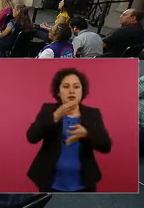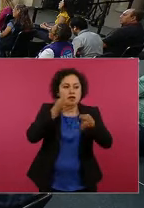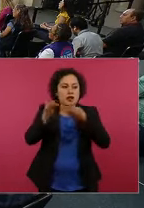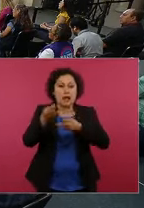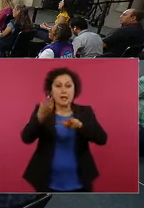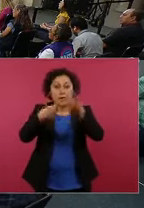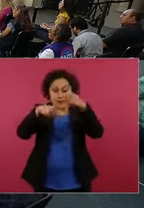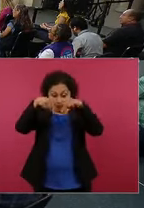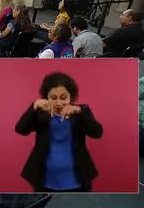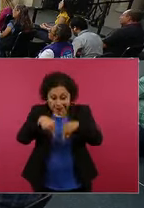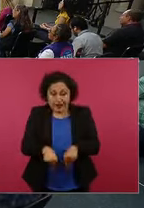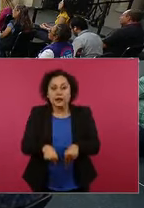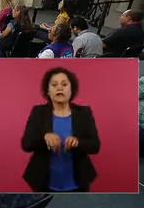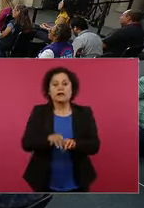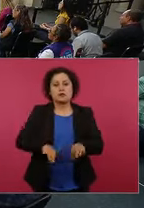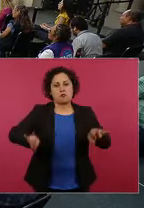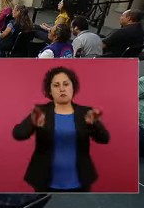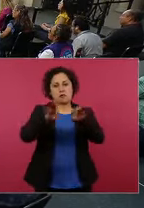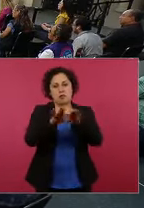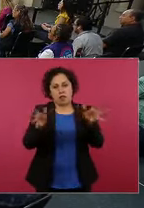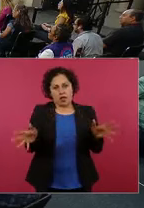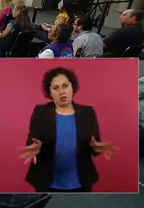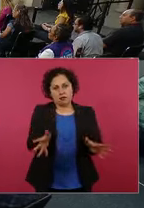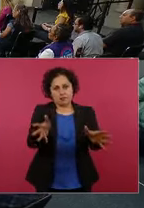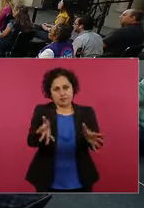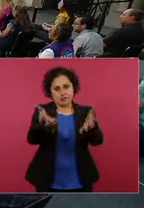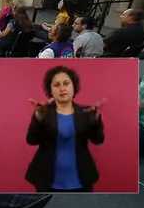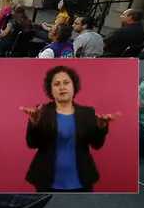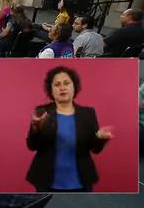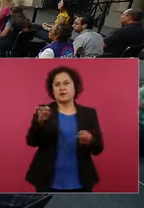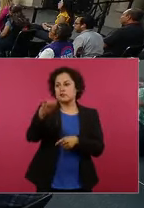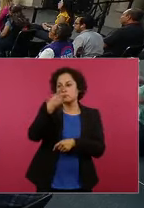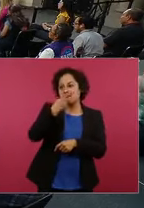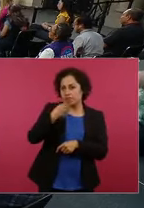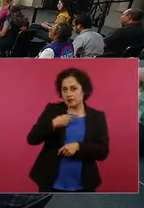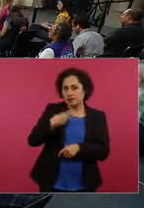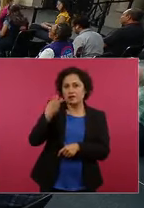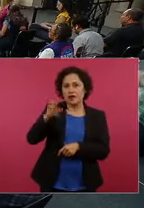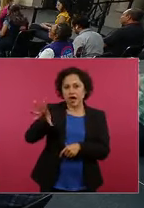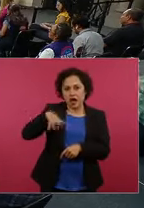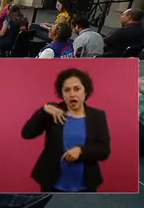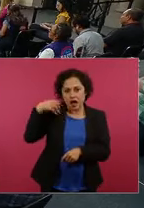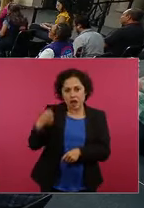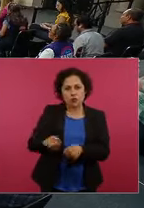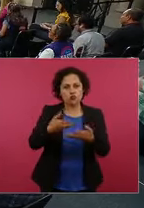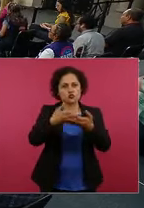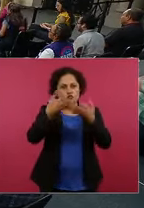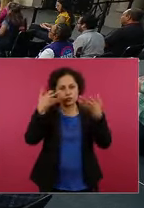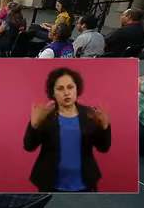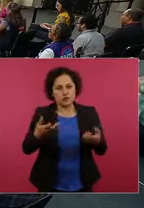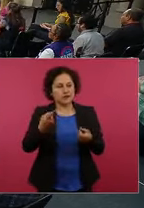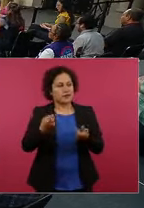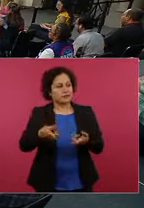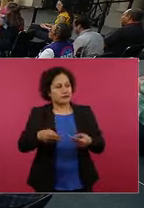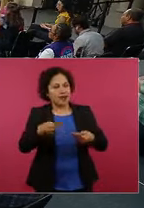señalas sobre el abuso, el uso del suelo, los negocios que se hacen,